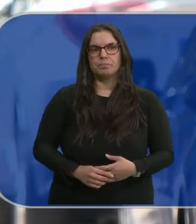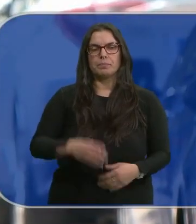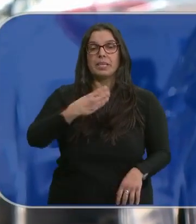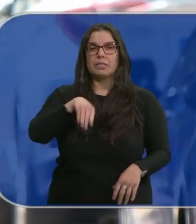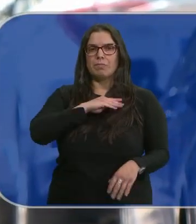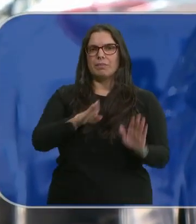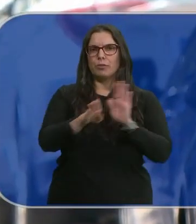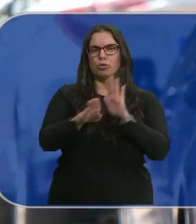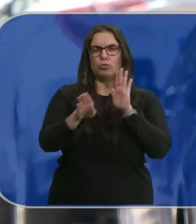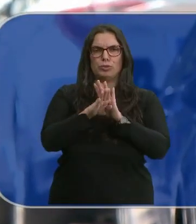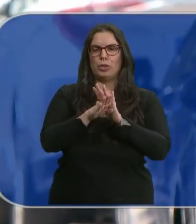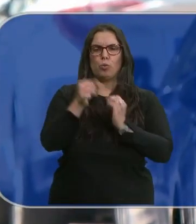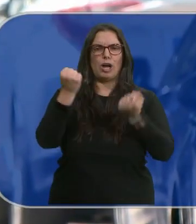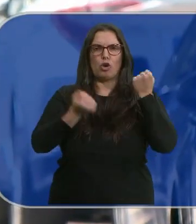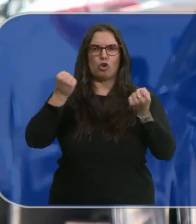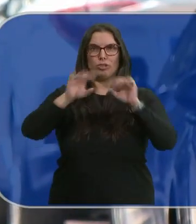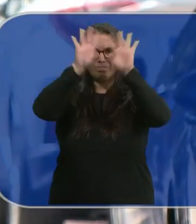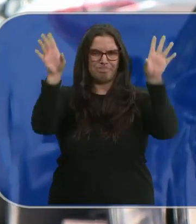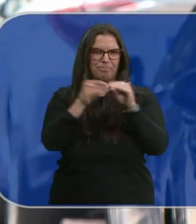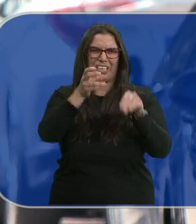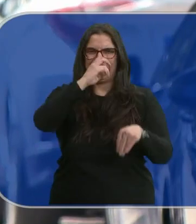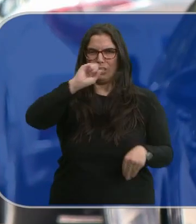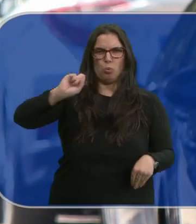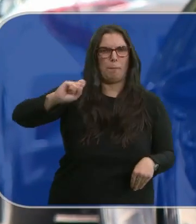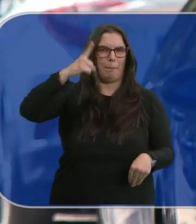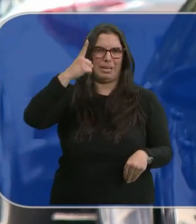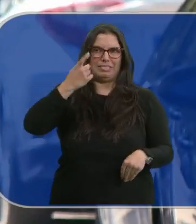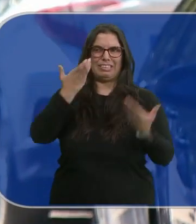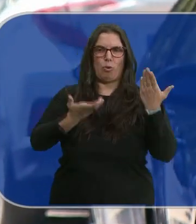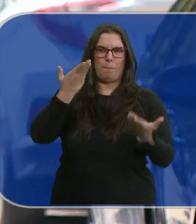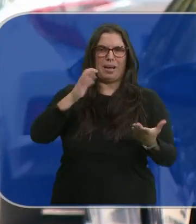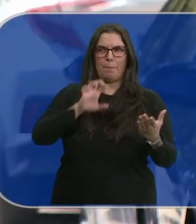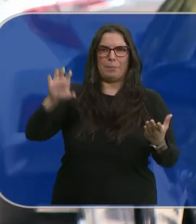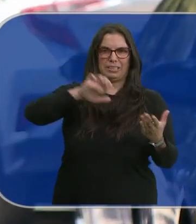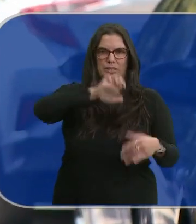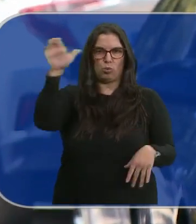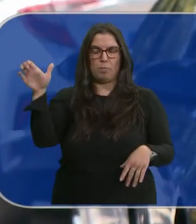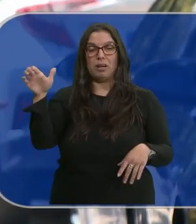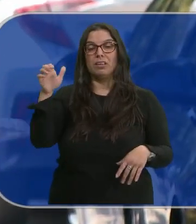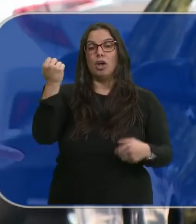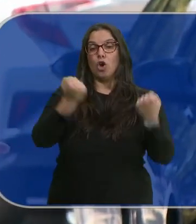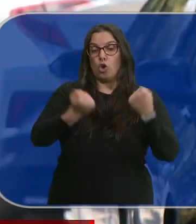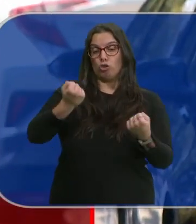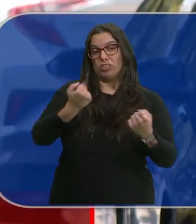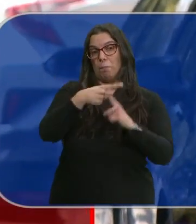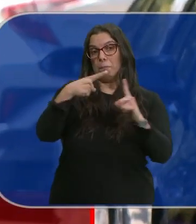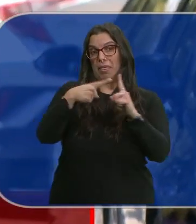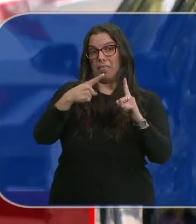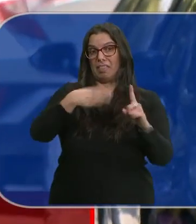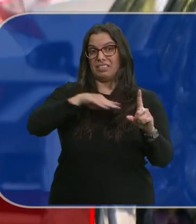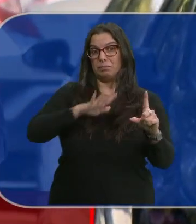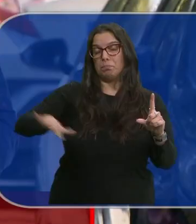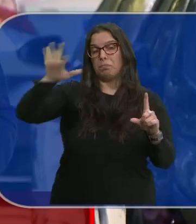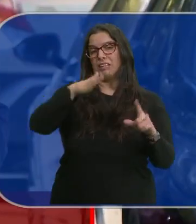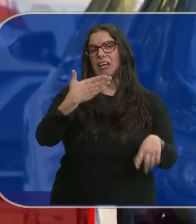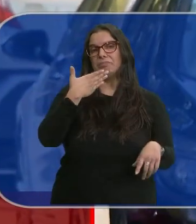España sigue teniendo uno de los parques automovilísticos más veteranos de toda Europa. De media, los turismos que llenan nuestras calles